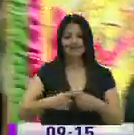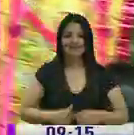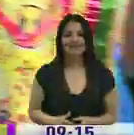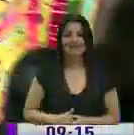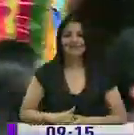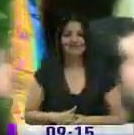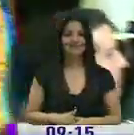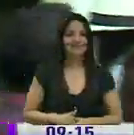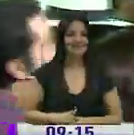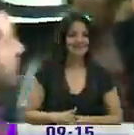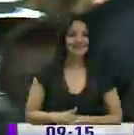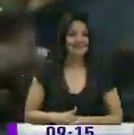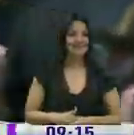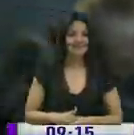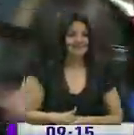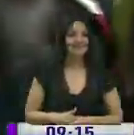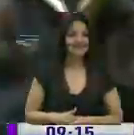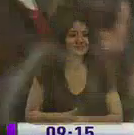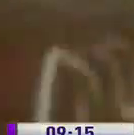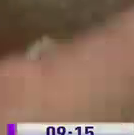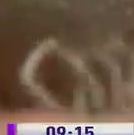informó javier rosero